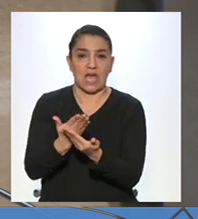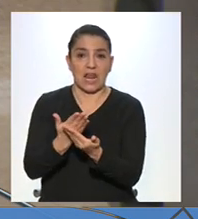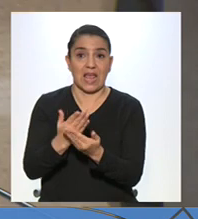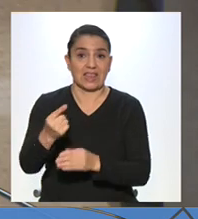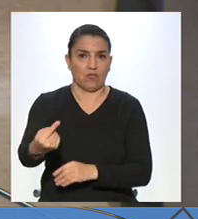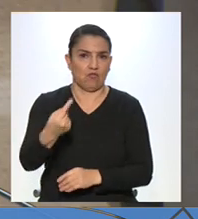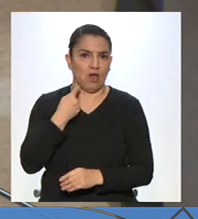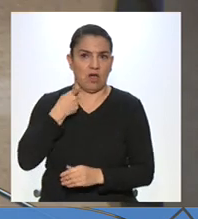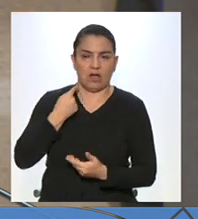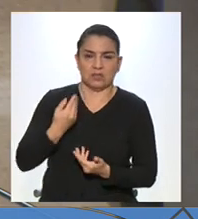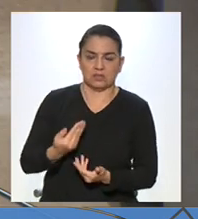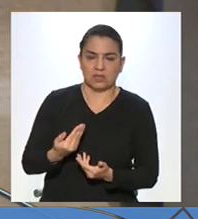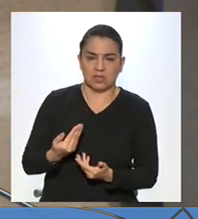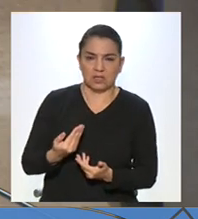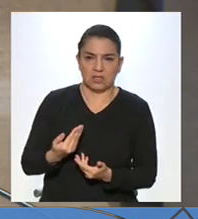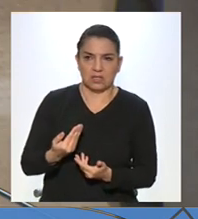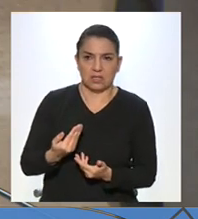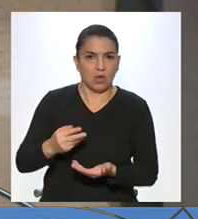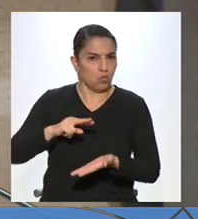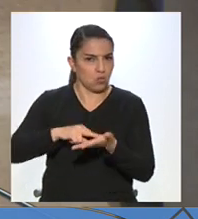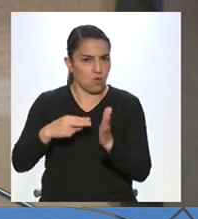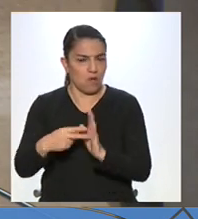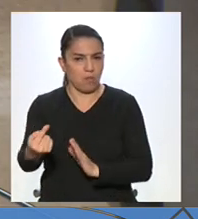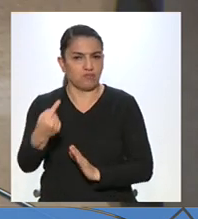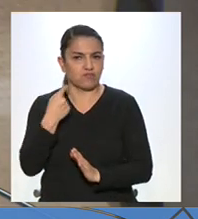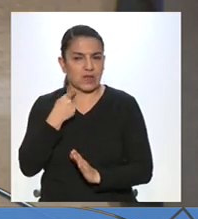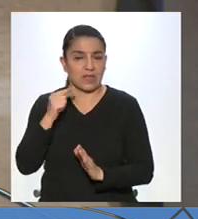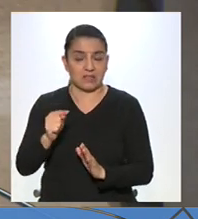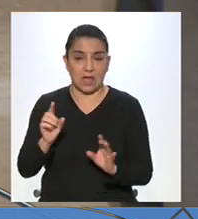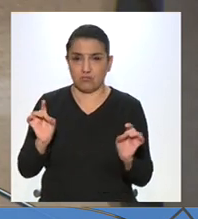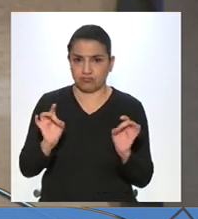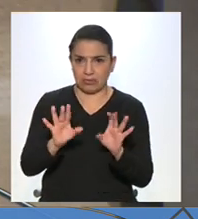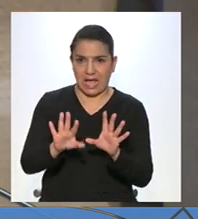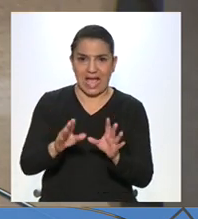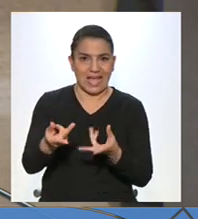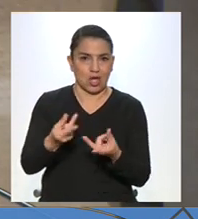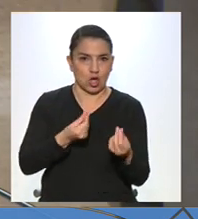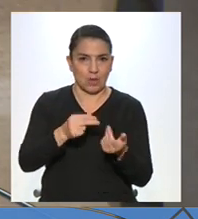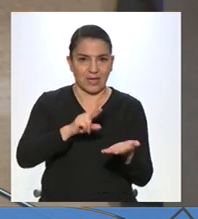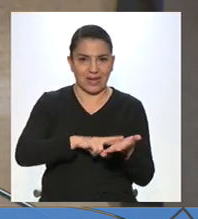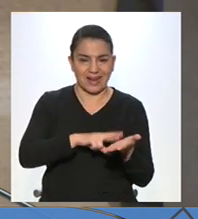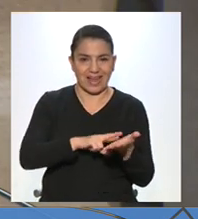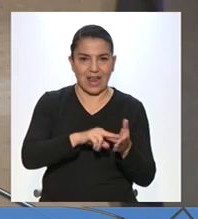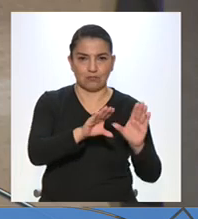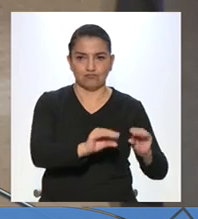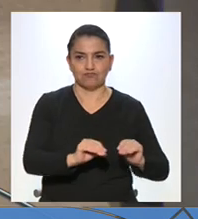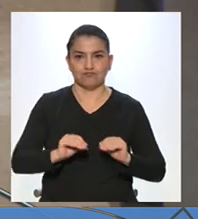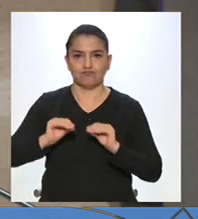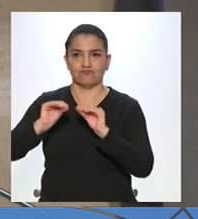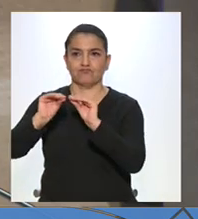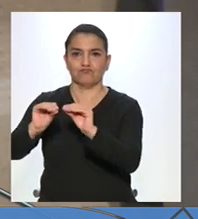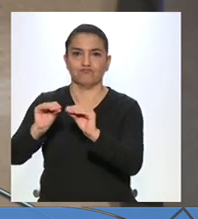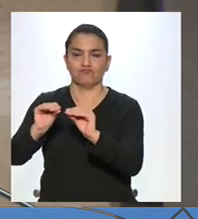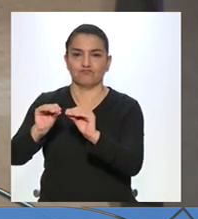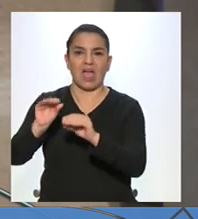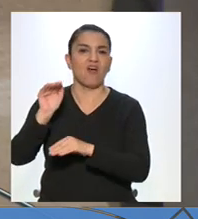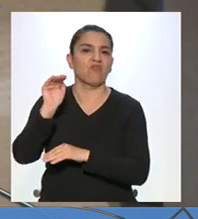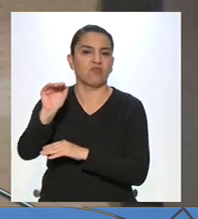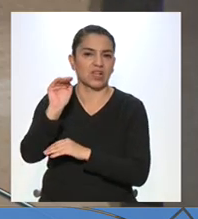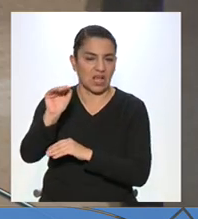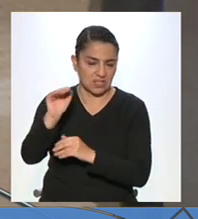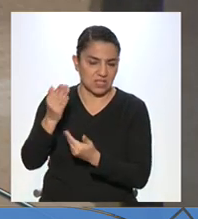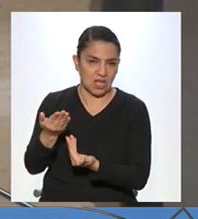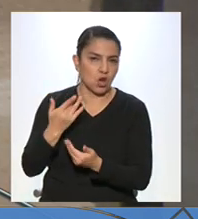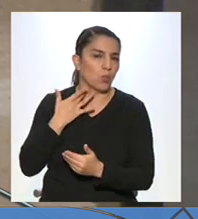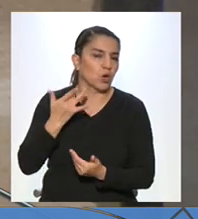shock que se desató en primer lugar sobre la economía real se trasladara al sector financiero. ¿Por qué?